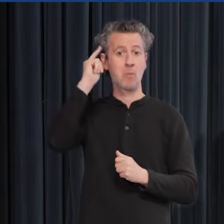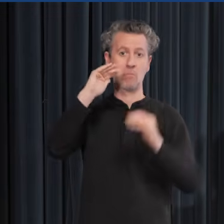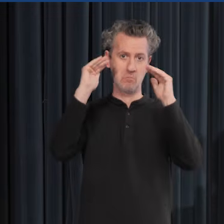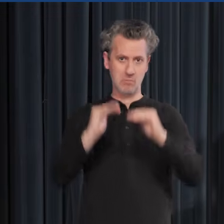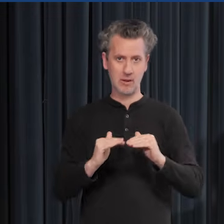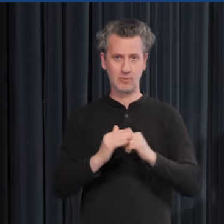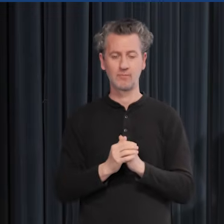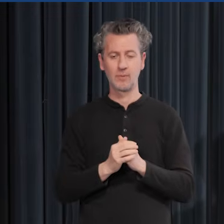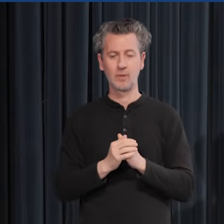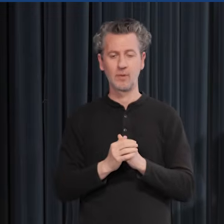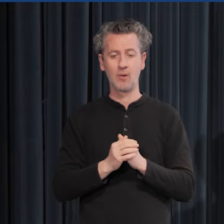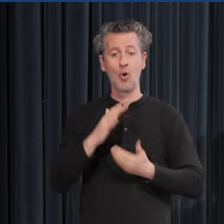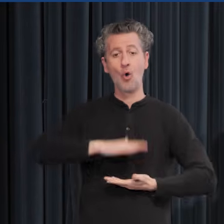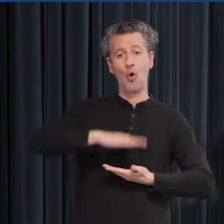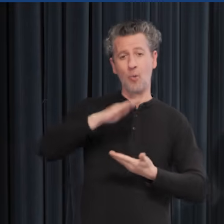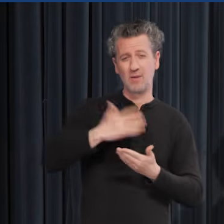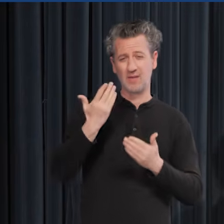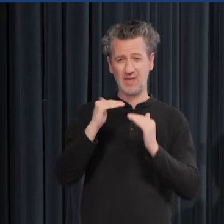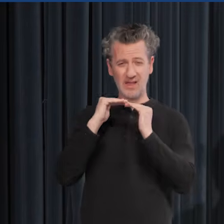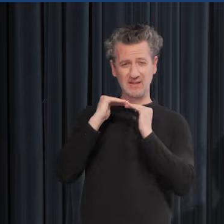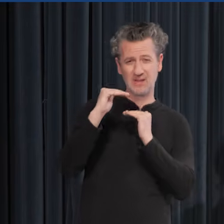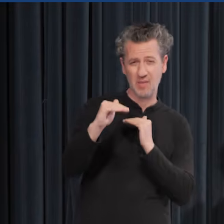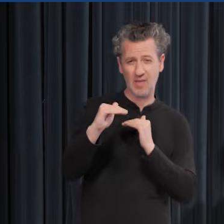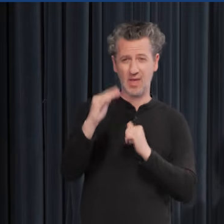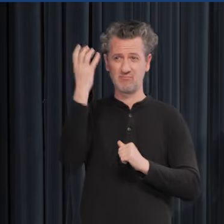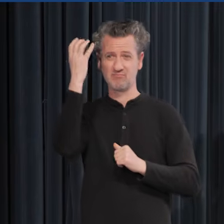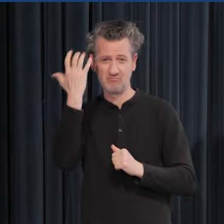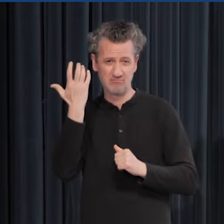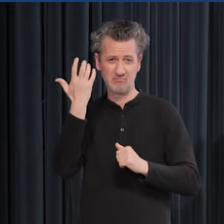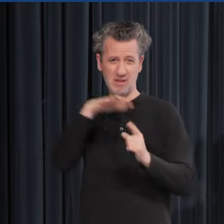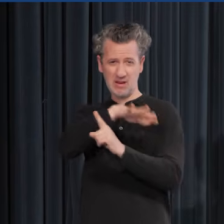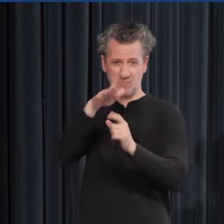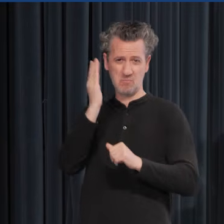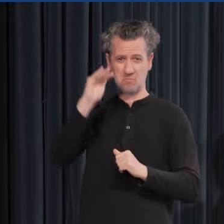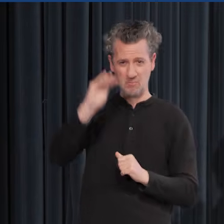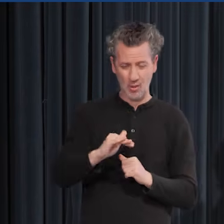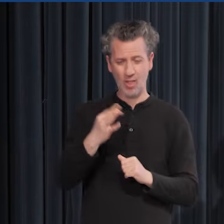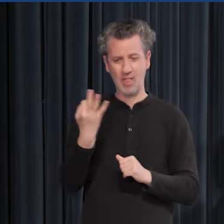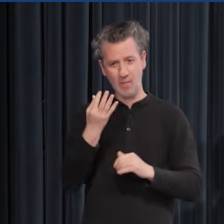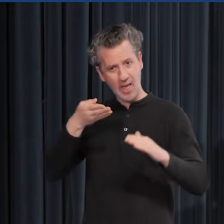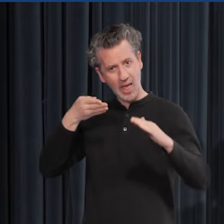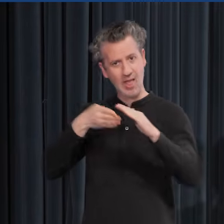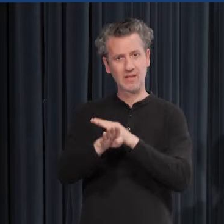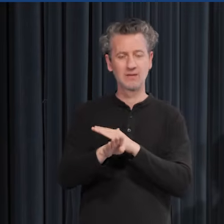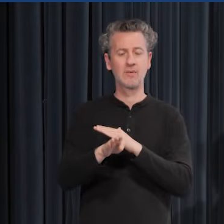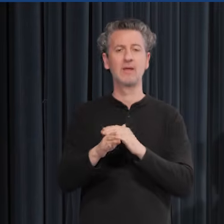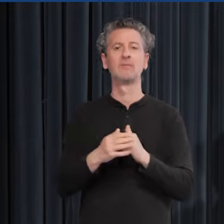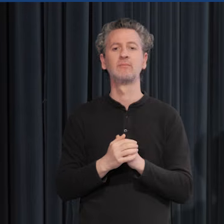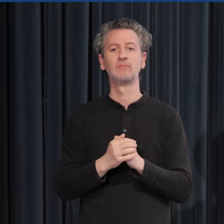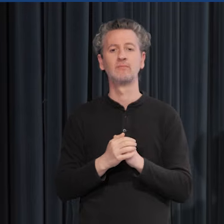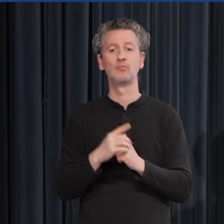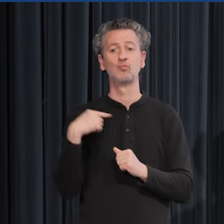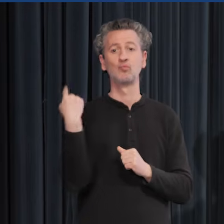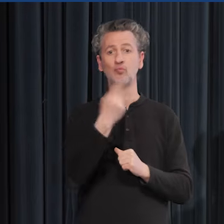las competencias verdes, hay que actualizar la formación y que sea accesible, porque si hay nuevos materiales, nuevas técnicas, pues todos deben